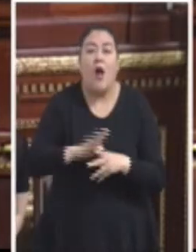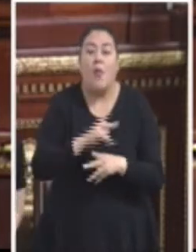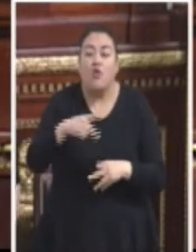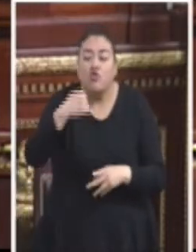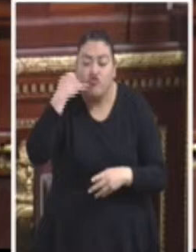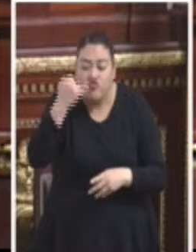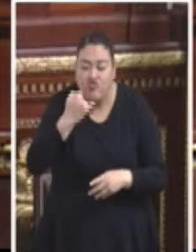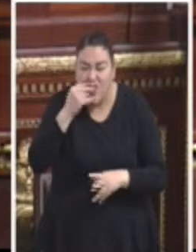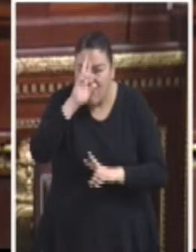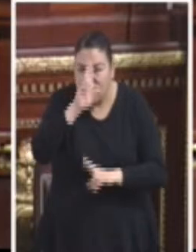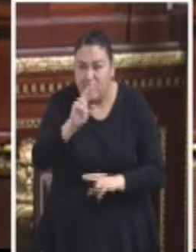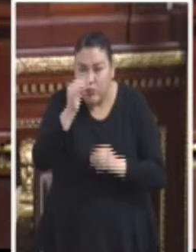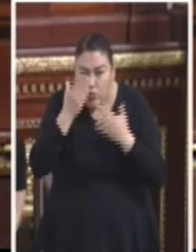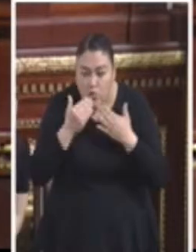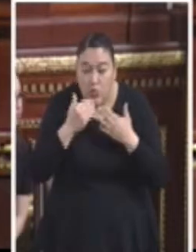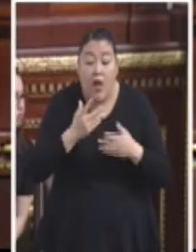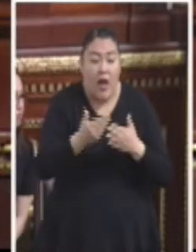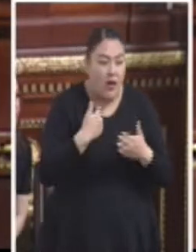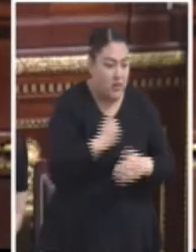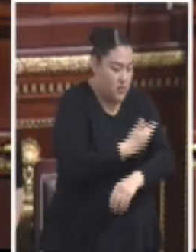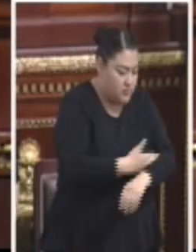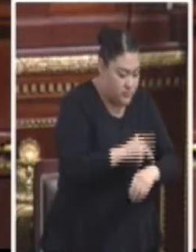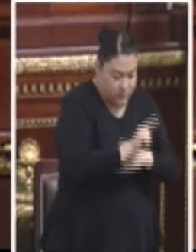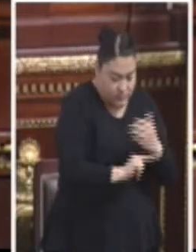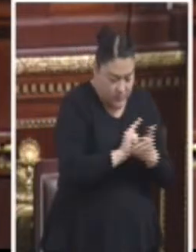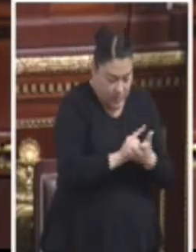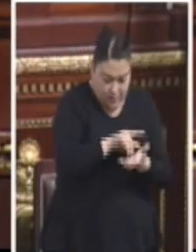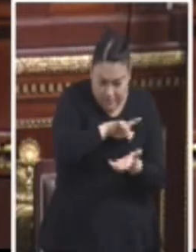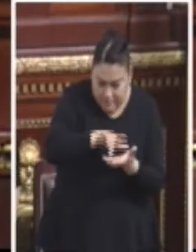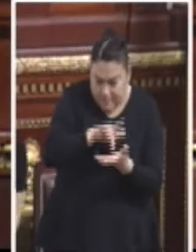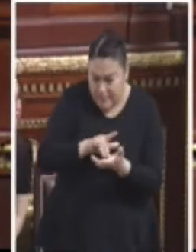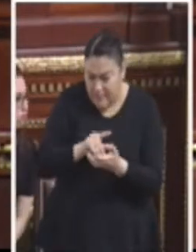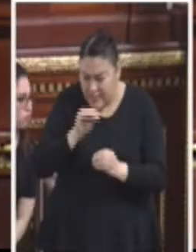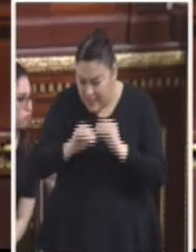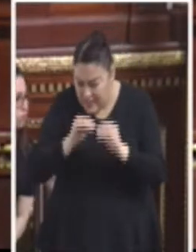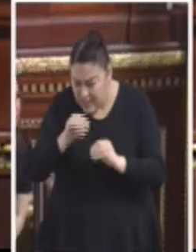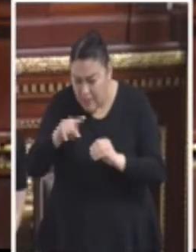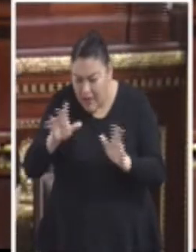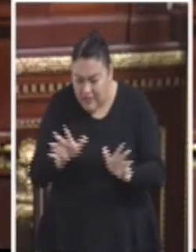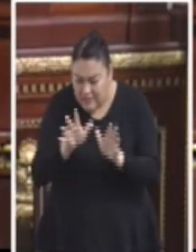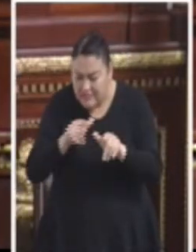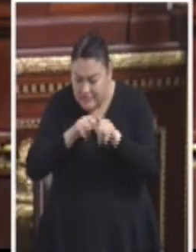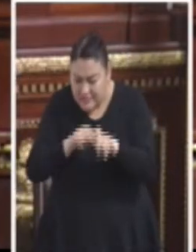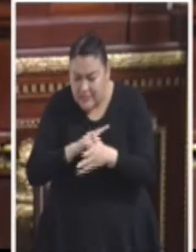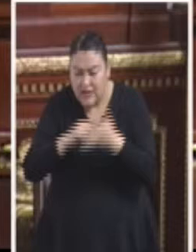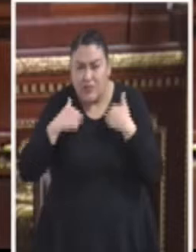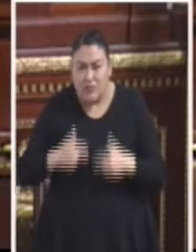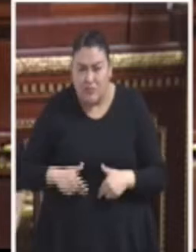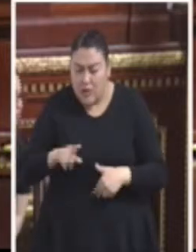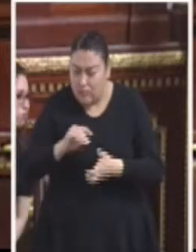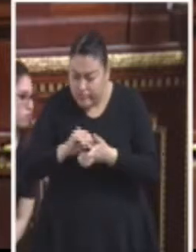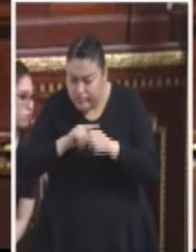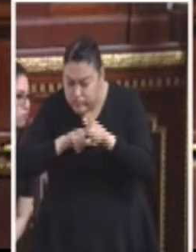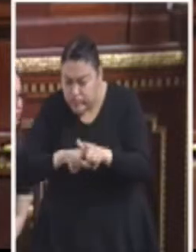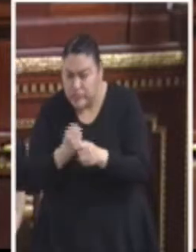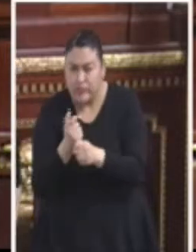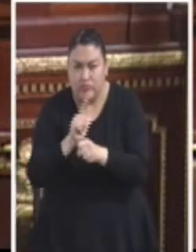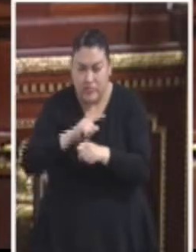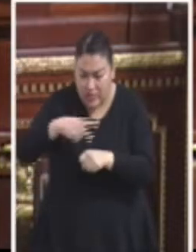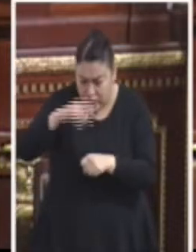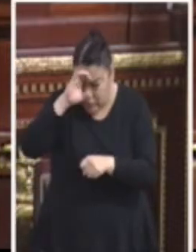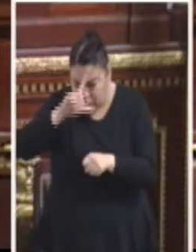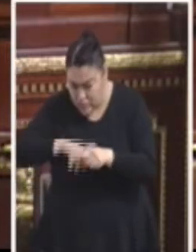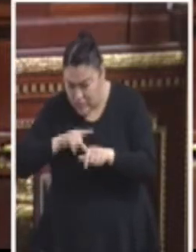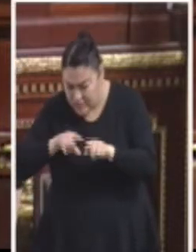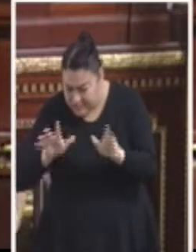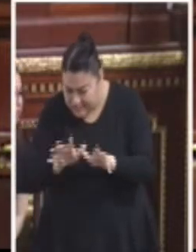abandono y la falta de medidas públicas que fomentan y procuran el patrimonio y los derechos políticos, sociales y